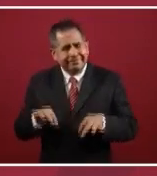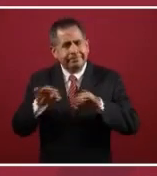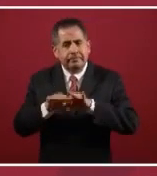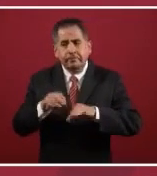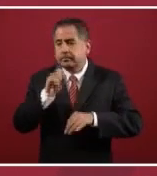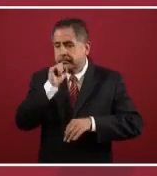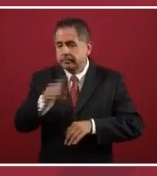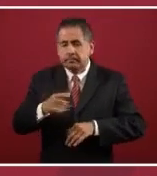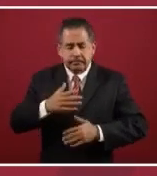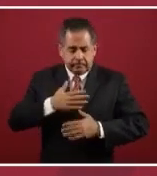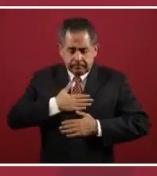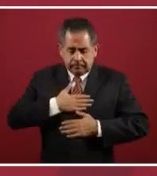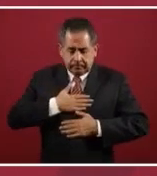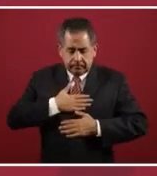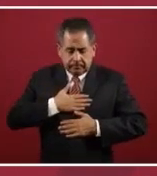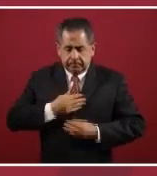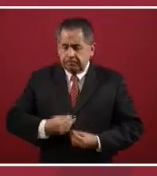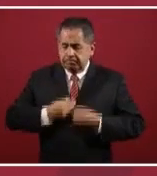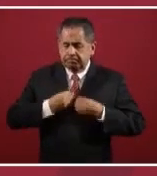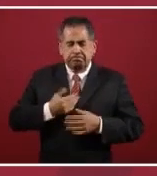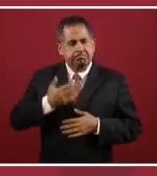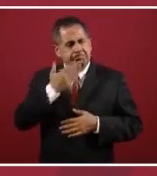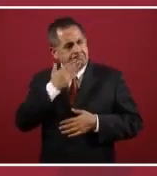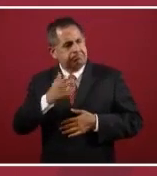una forma de vida sana.